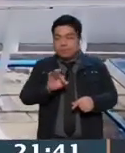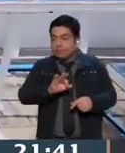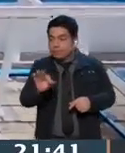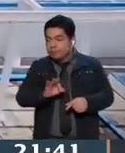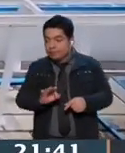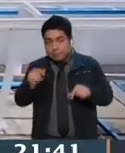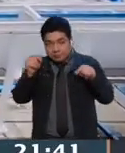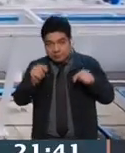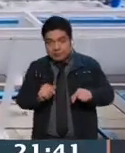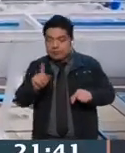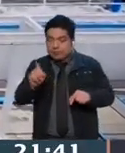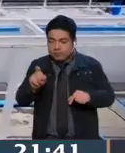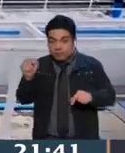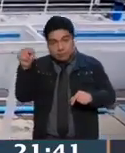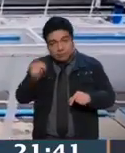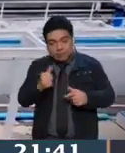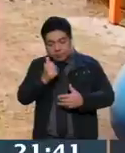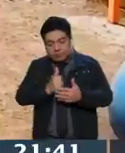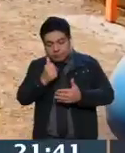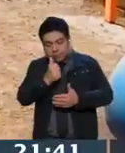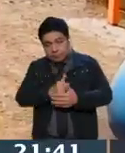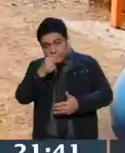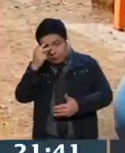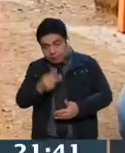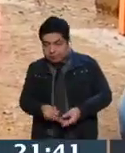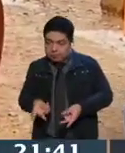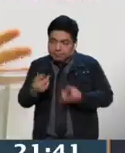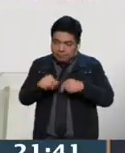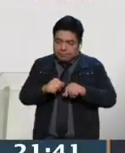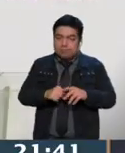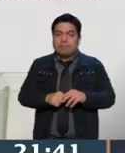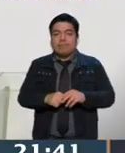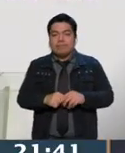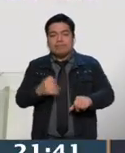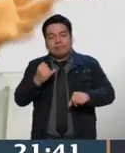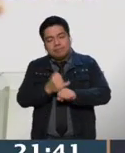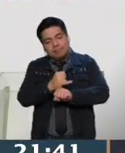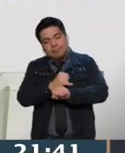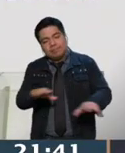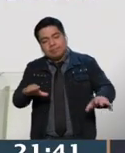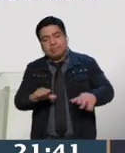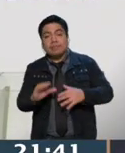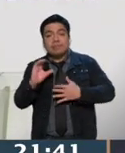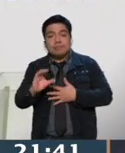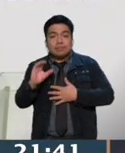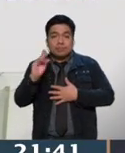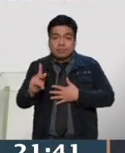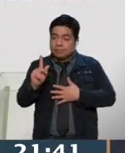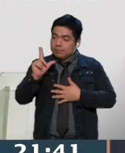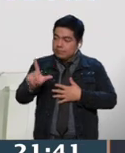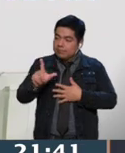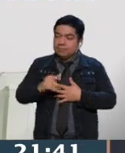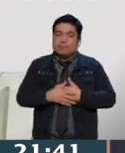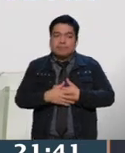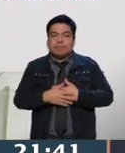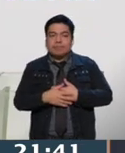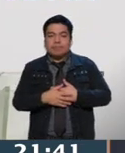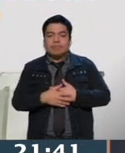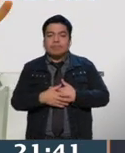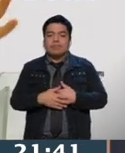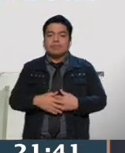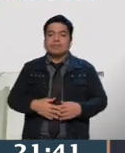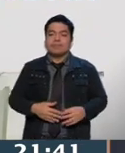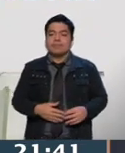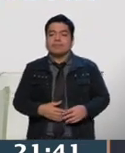25% del vital líquido a la Ciudad de México. Con imágenes de Alan Hernández, Eric Pinto, Informe Capital.